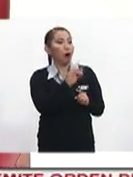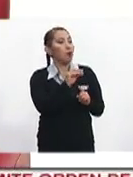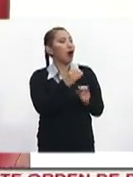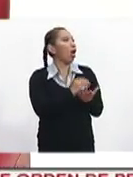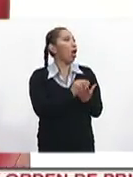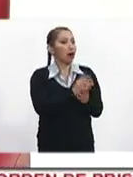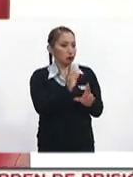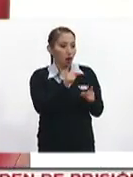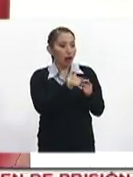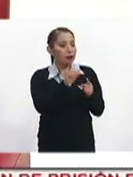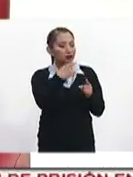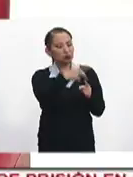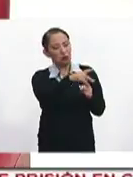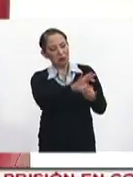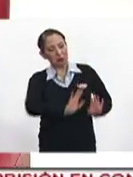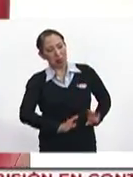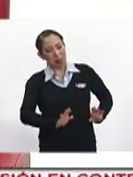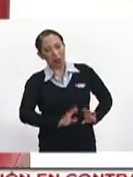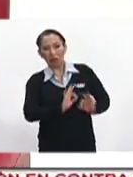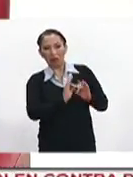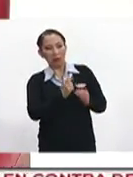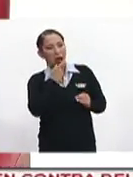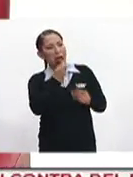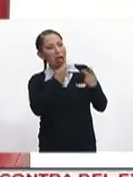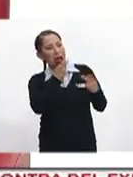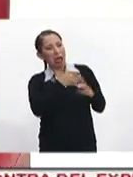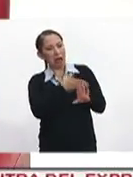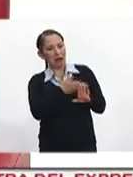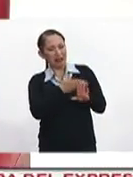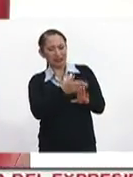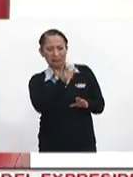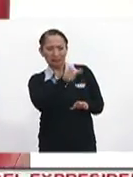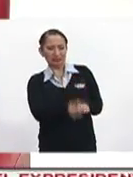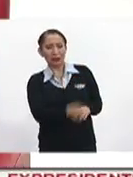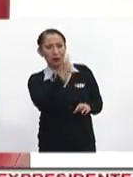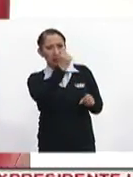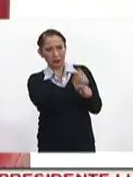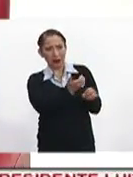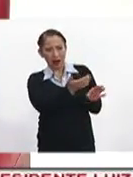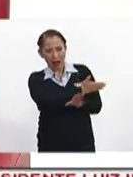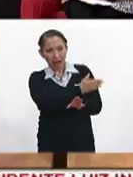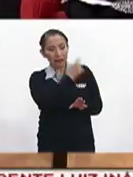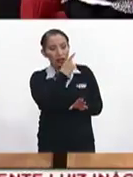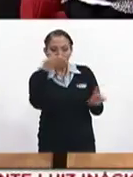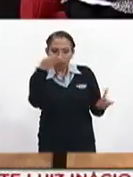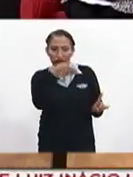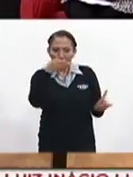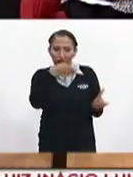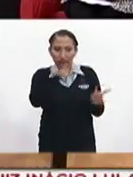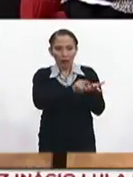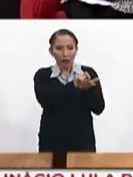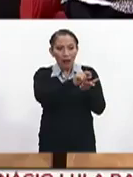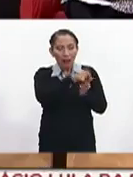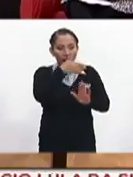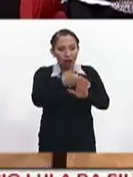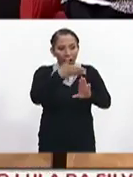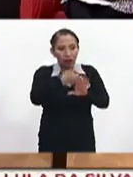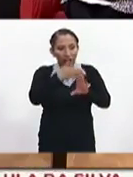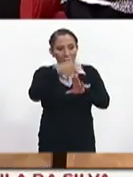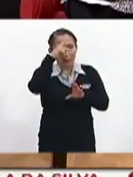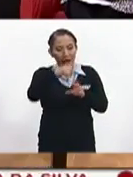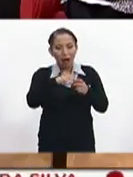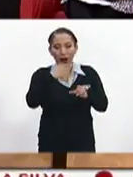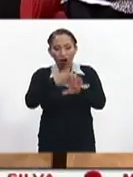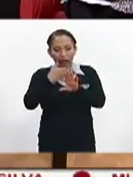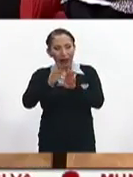sigue destacando, que es las formas de Donald Trump. Tiene más de una semana que ha dedicado varios tweets contra México, contra